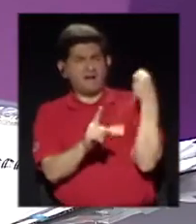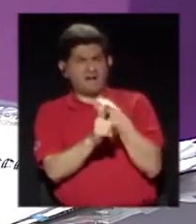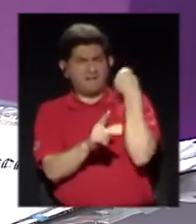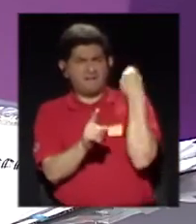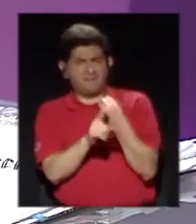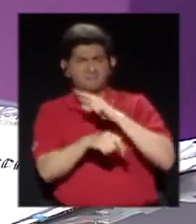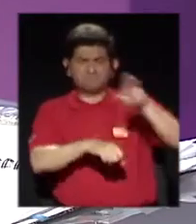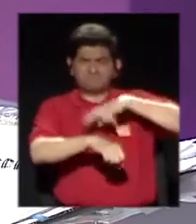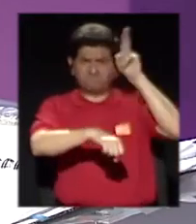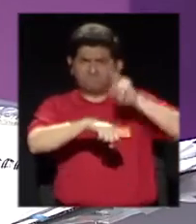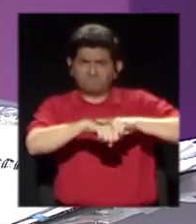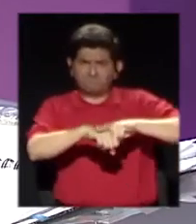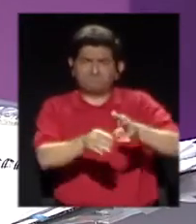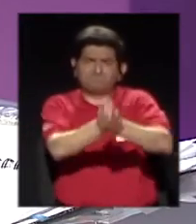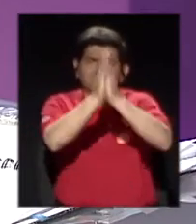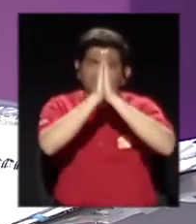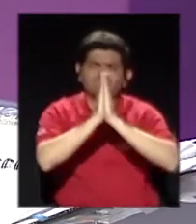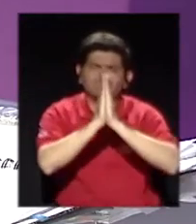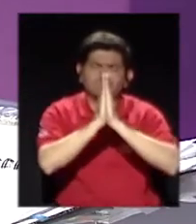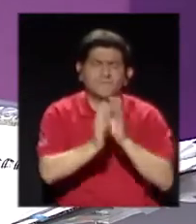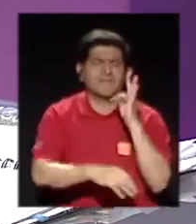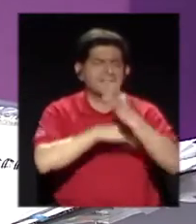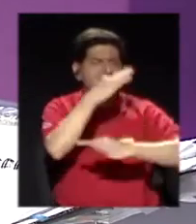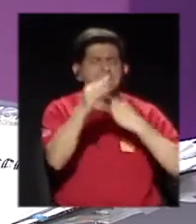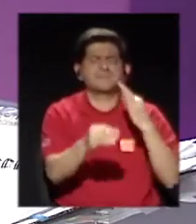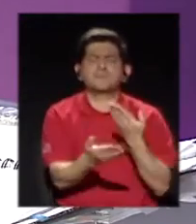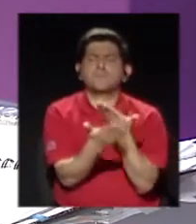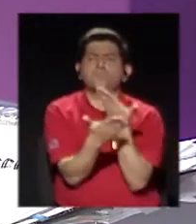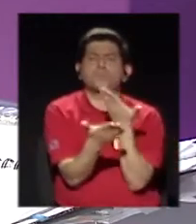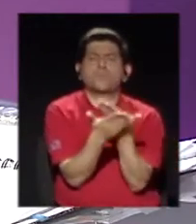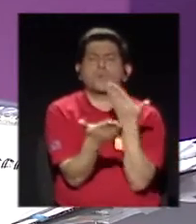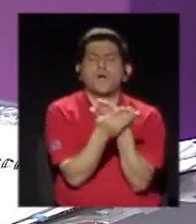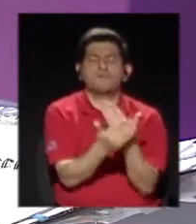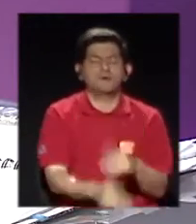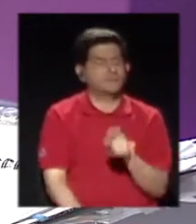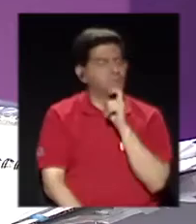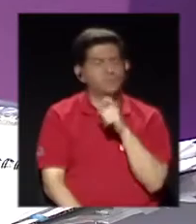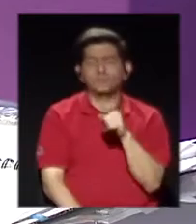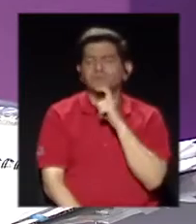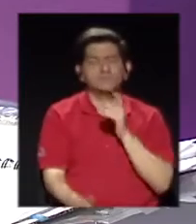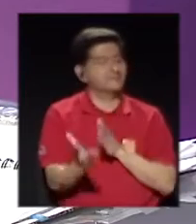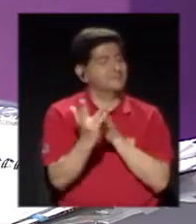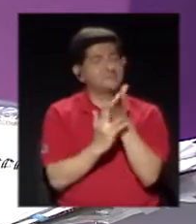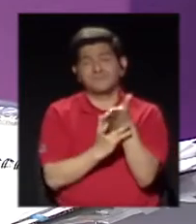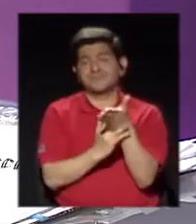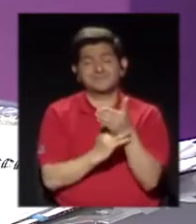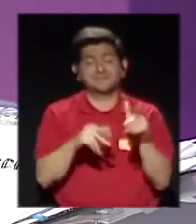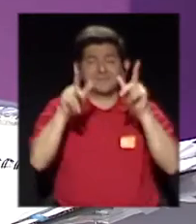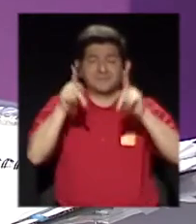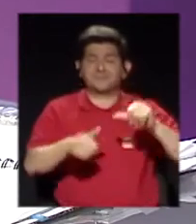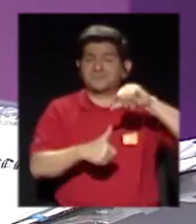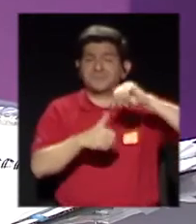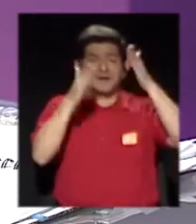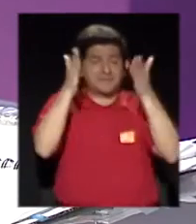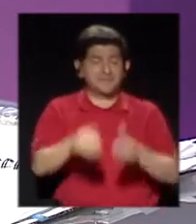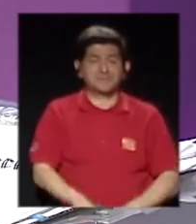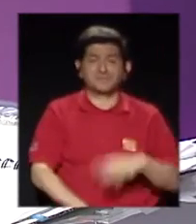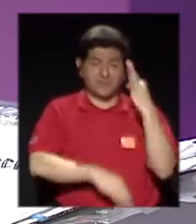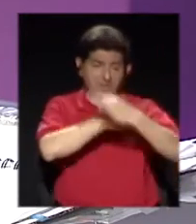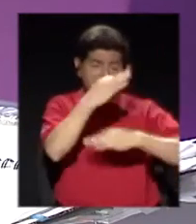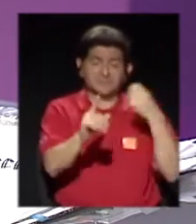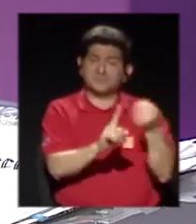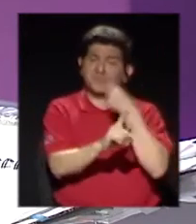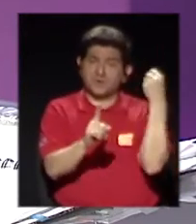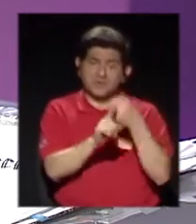usualmente se pide un tipo de prueba muy difícil de acceder para los centroamericanos por el tipo de